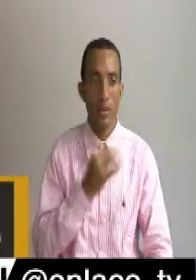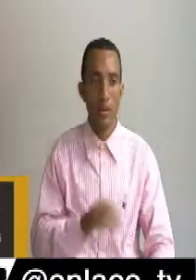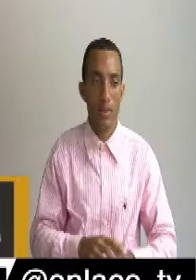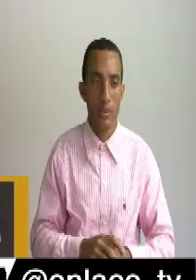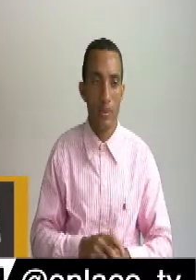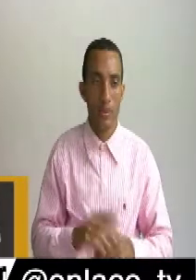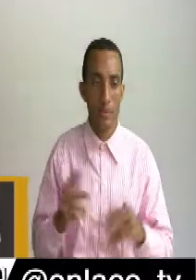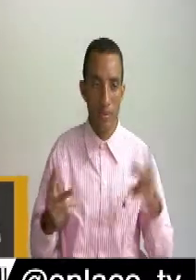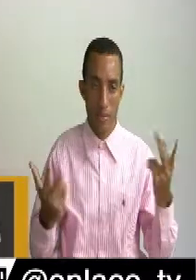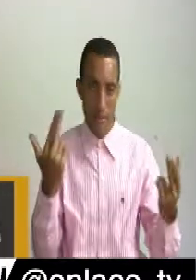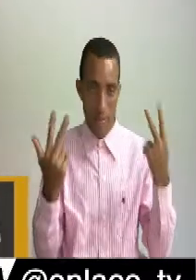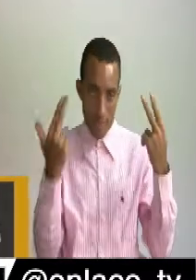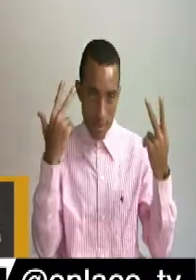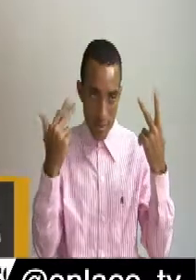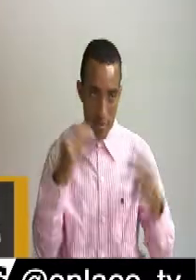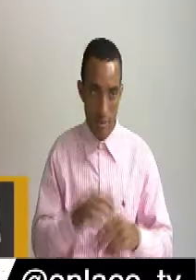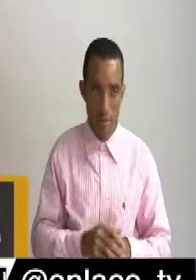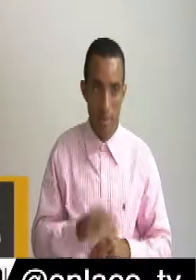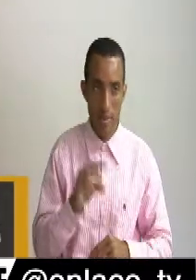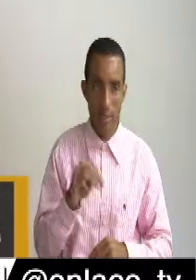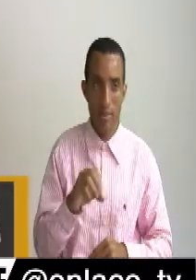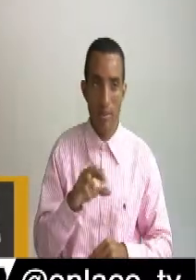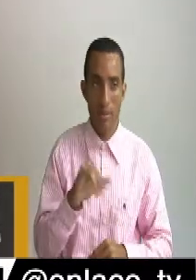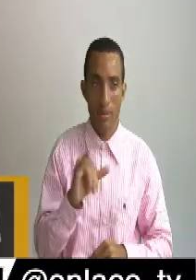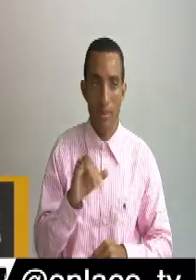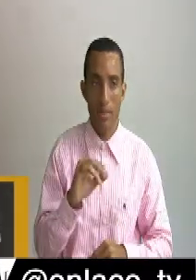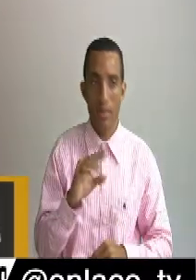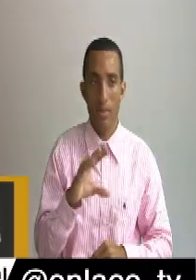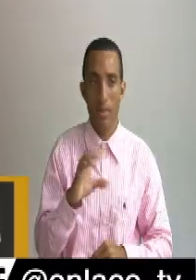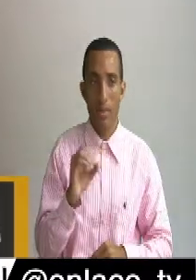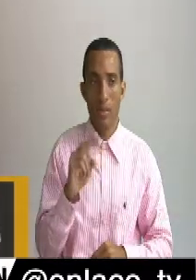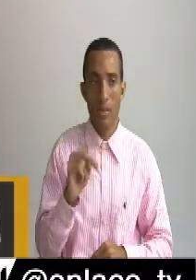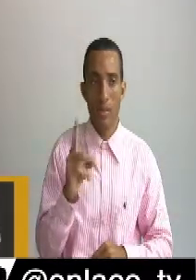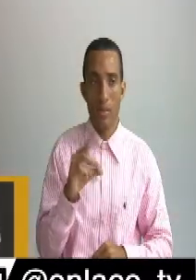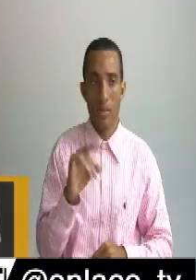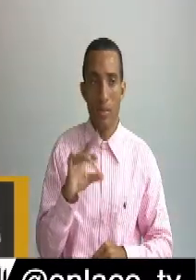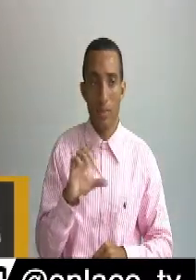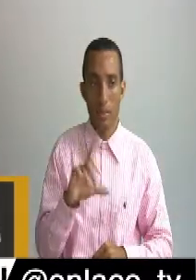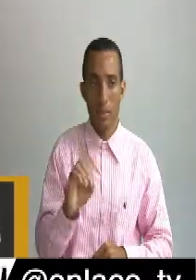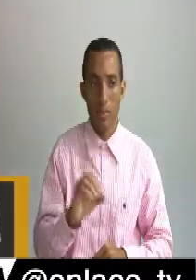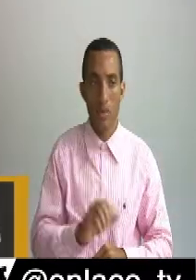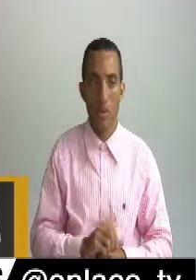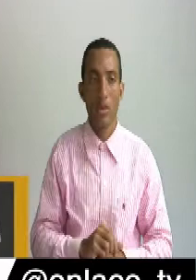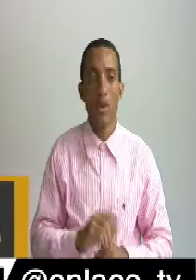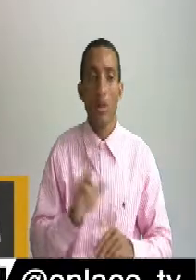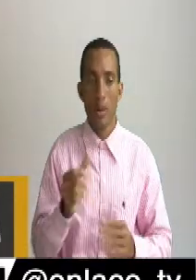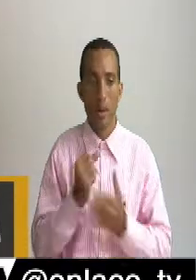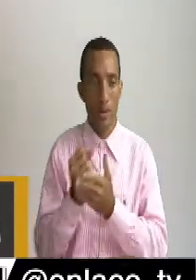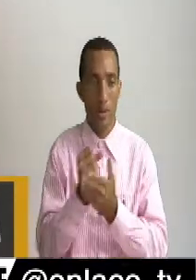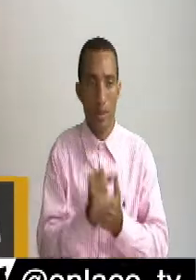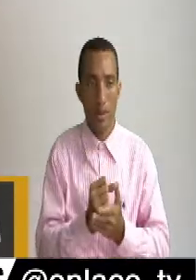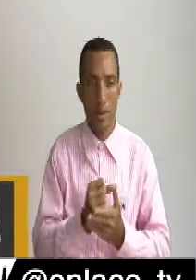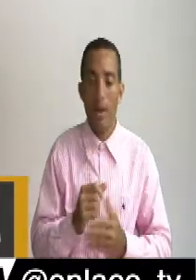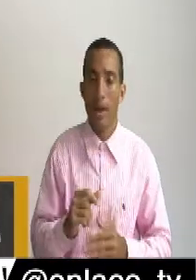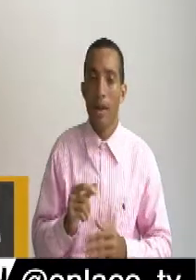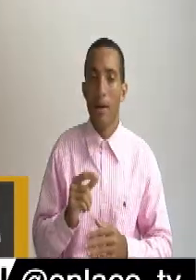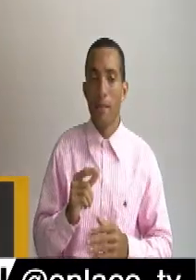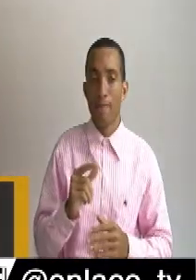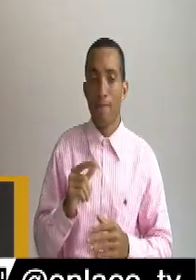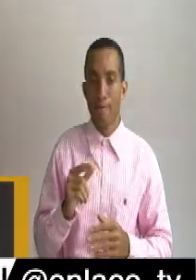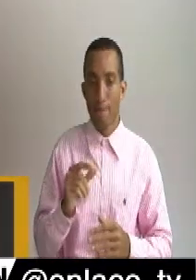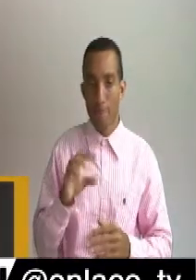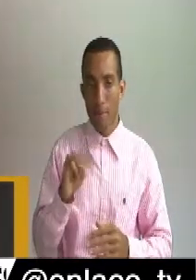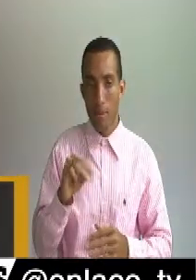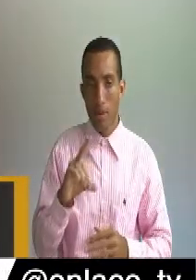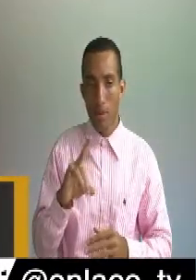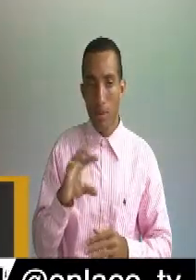estilista profesional, Mari Consuelo, será Rosa Picante y lo haremos en el Club de Infantas para ayudar a mi amigo Mauro Mix, que necesita de la